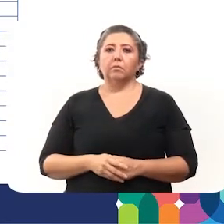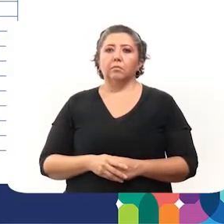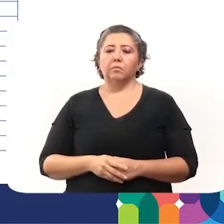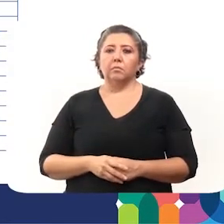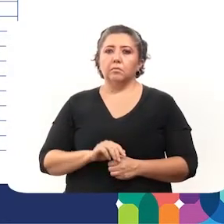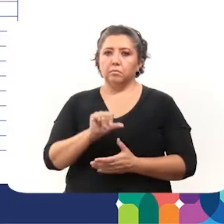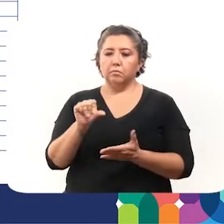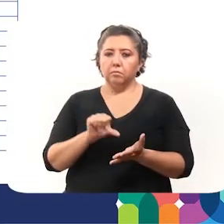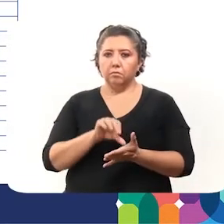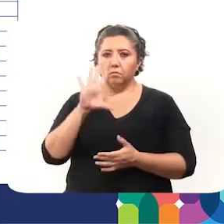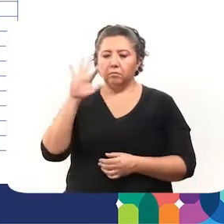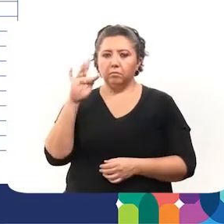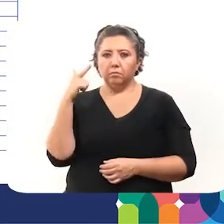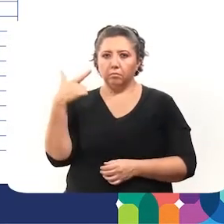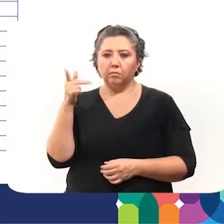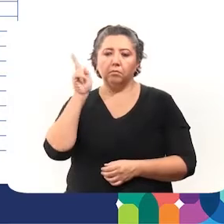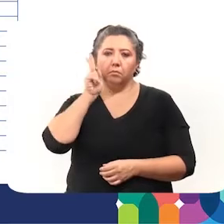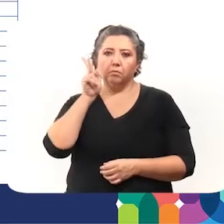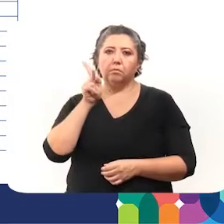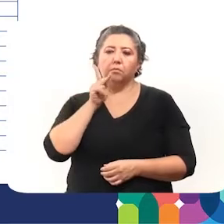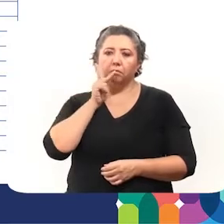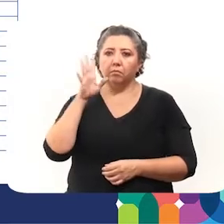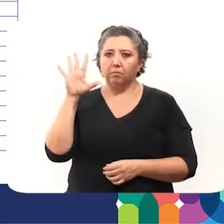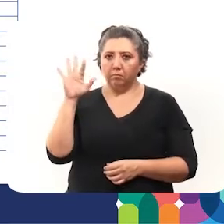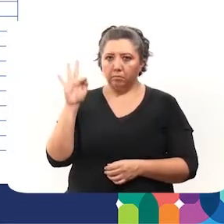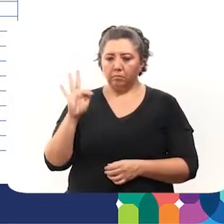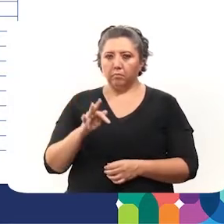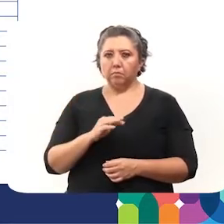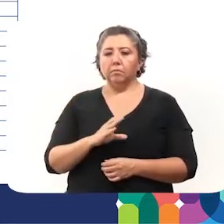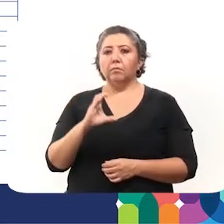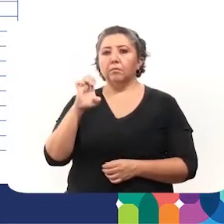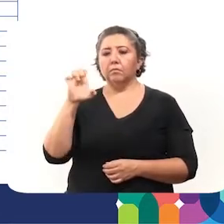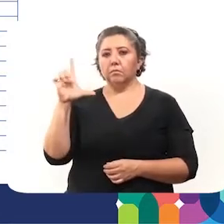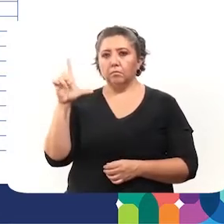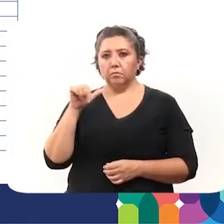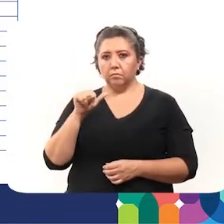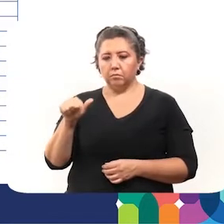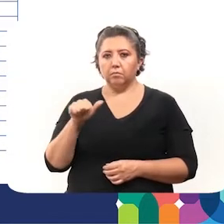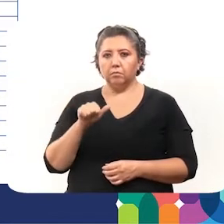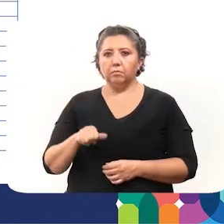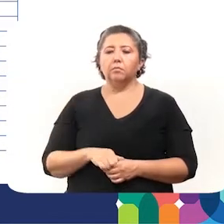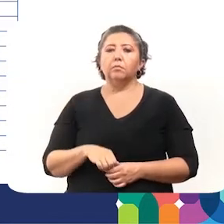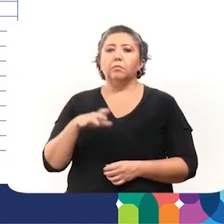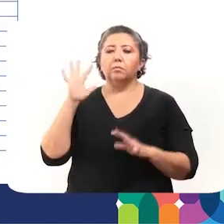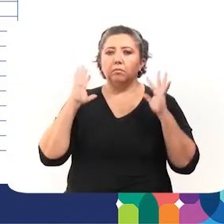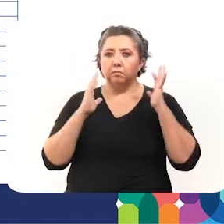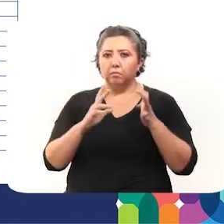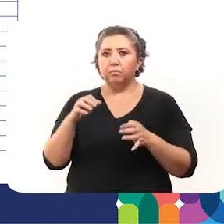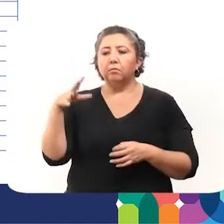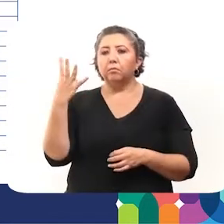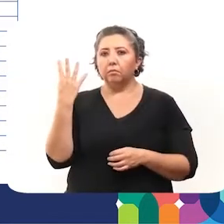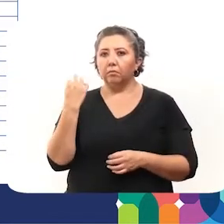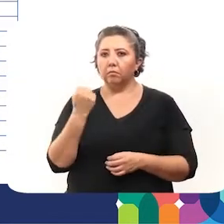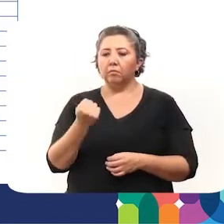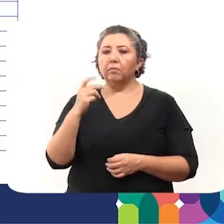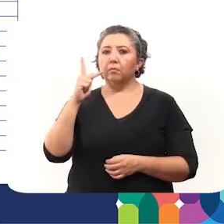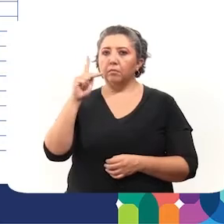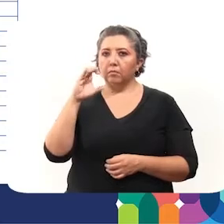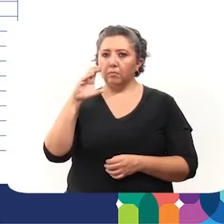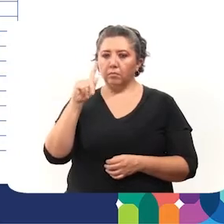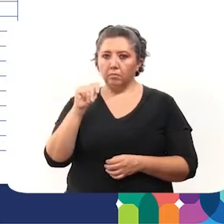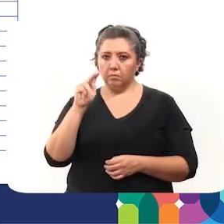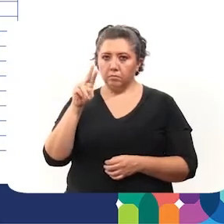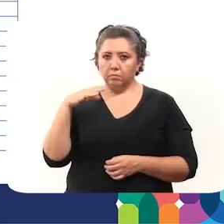son Centro 47, Juan Pablo II 40, Ciudad Cauquel 16, Francisco de Montejo 9,